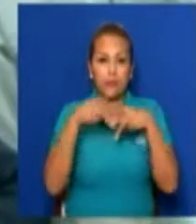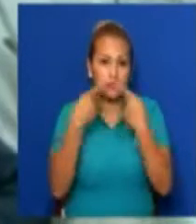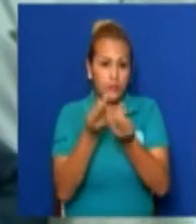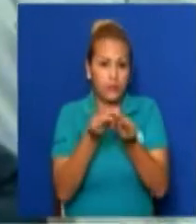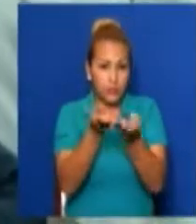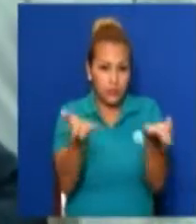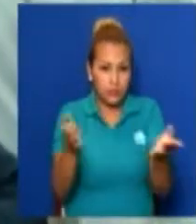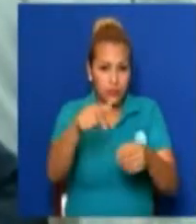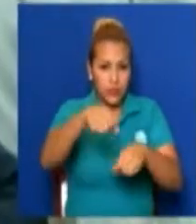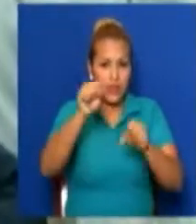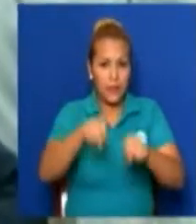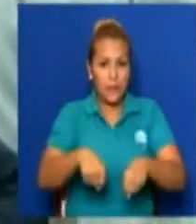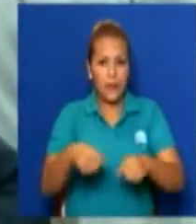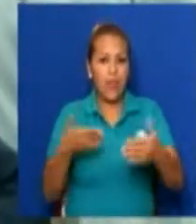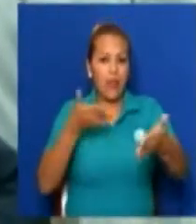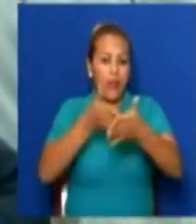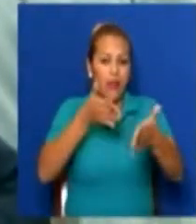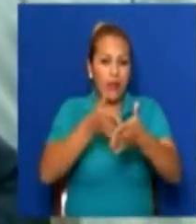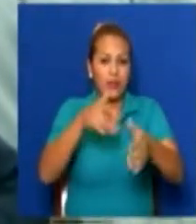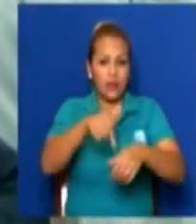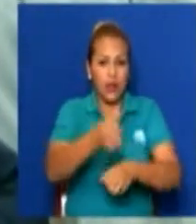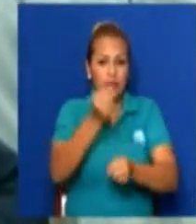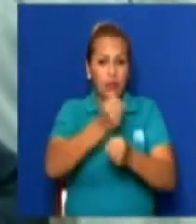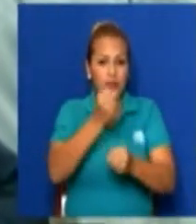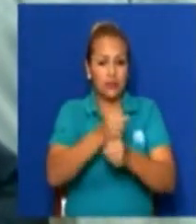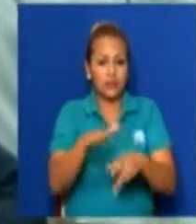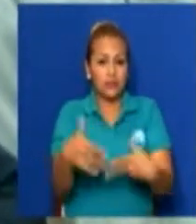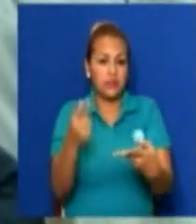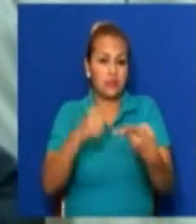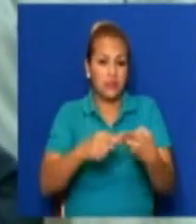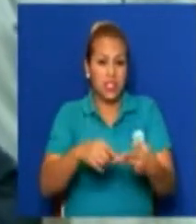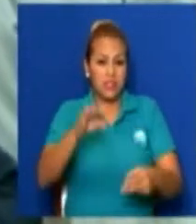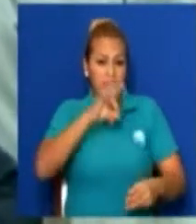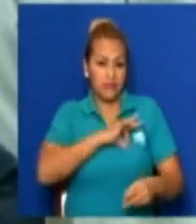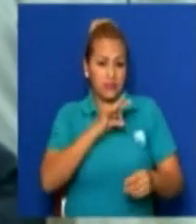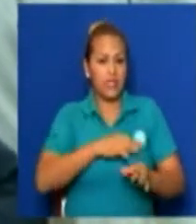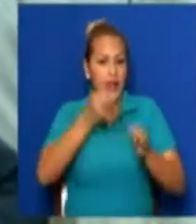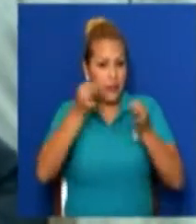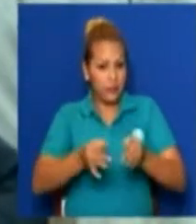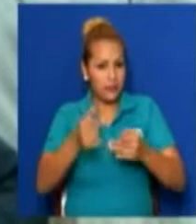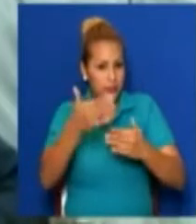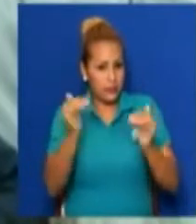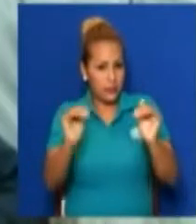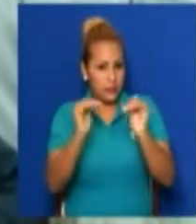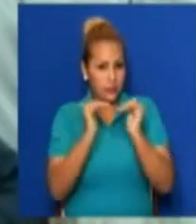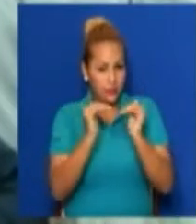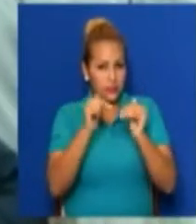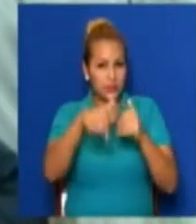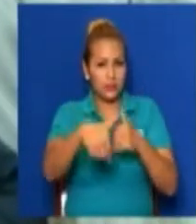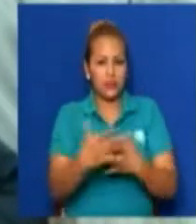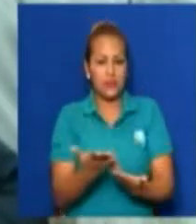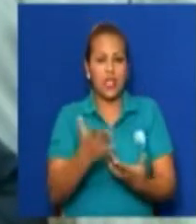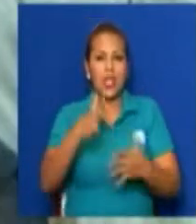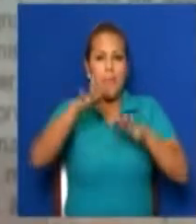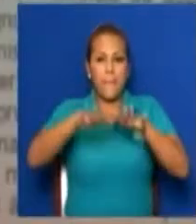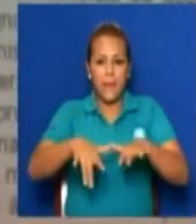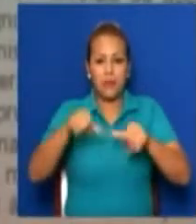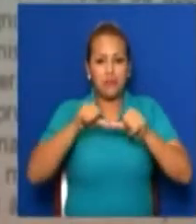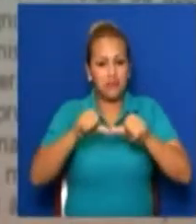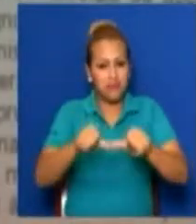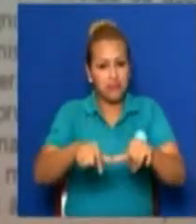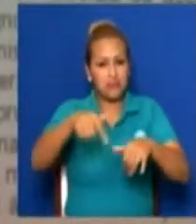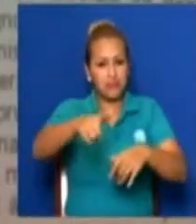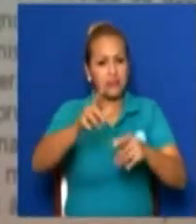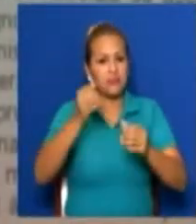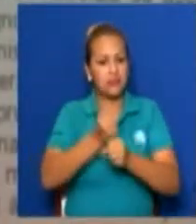su acceso a empleo, contratación, salario digno, equitativo, ascenso, estabilidad, permanencia en el